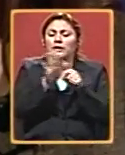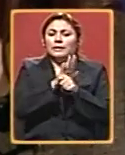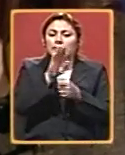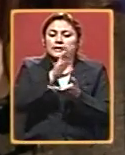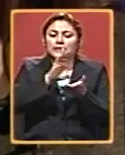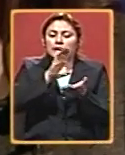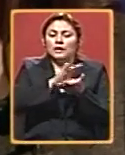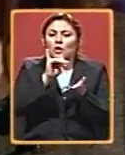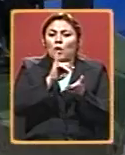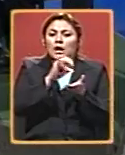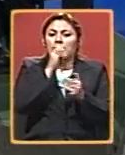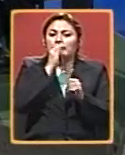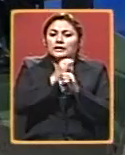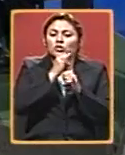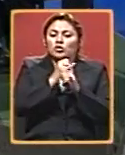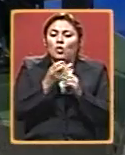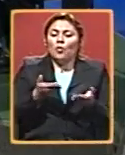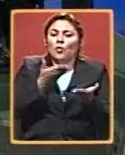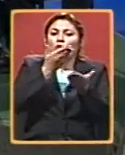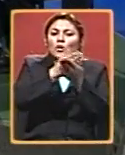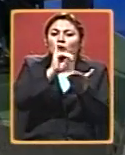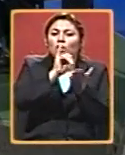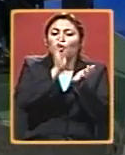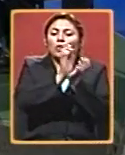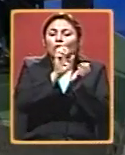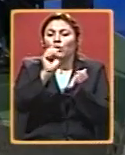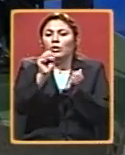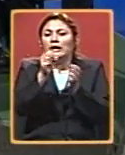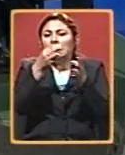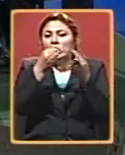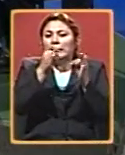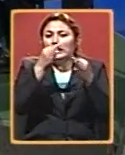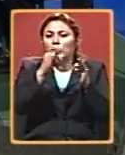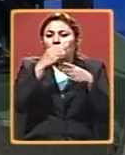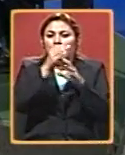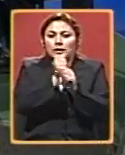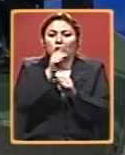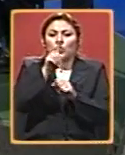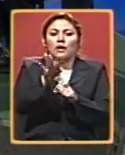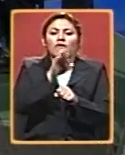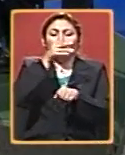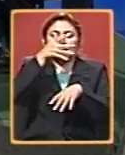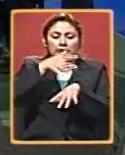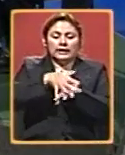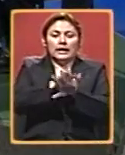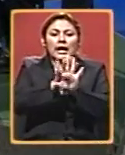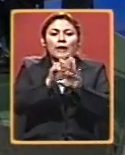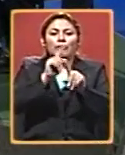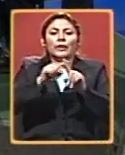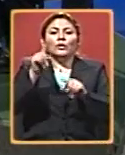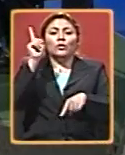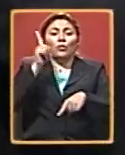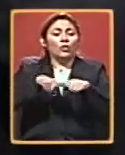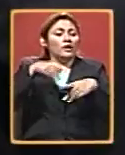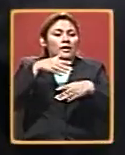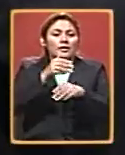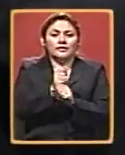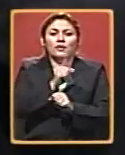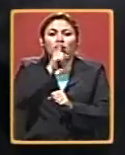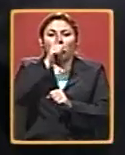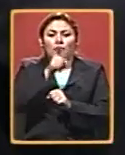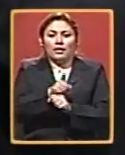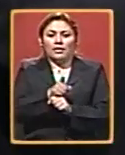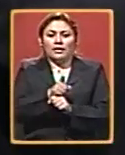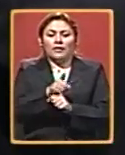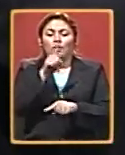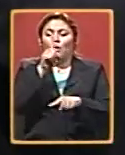O sea, era una institución proveedora como la Caja, tratando de hacerlo de una manera integral sin poder hacerlo, digamos, realmente, sin